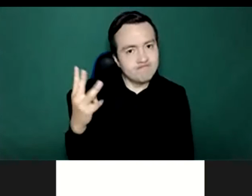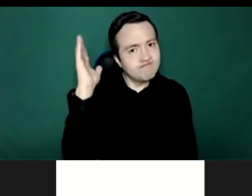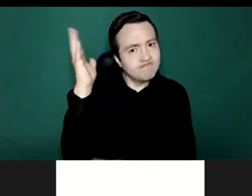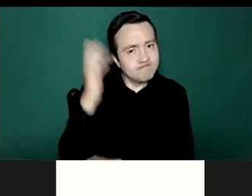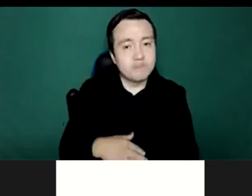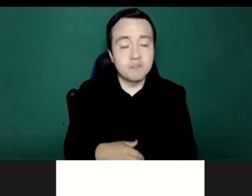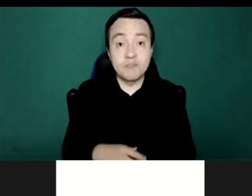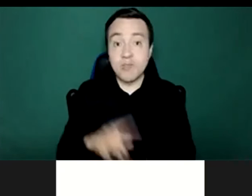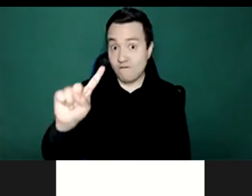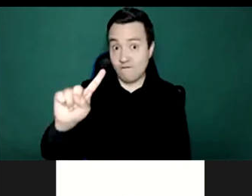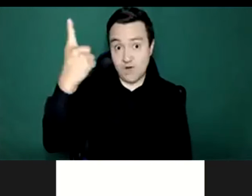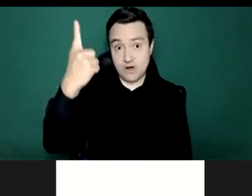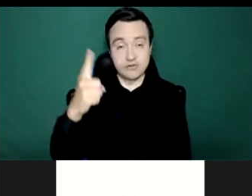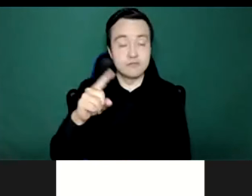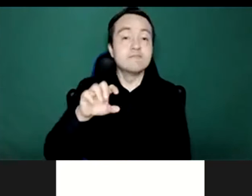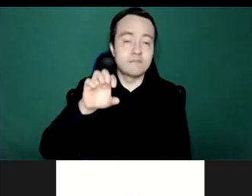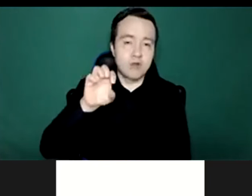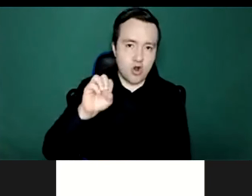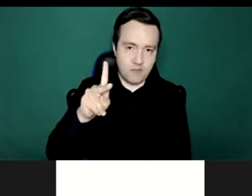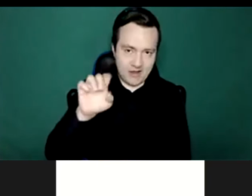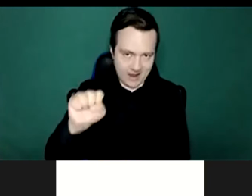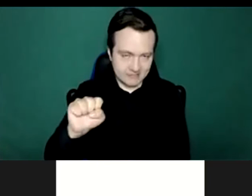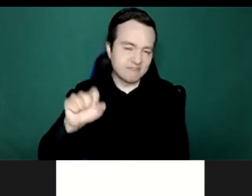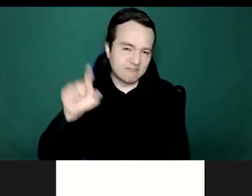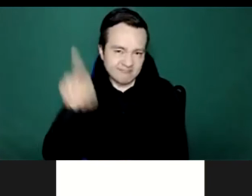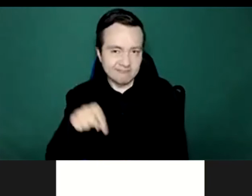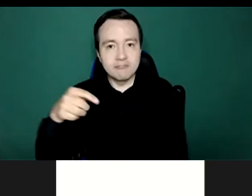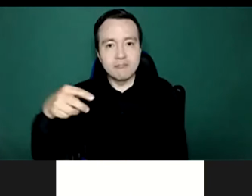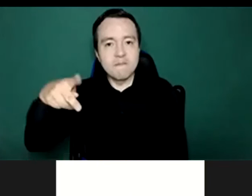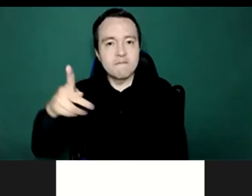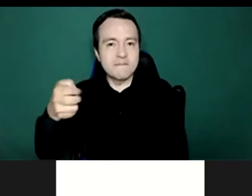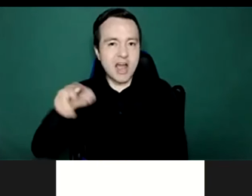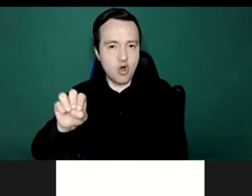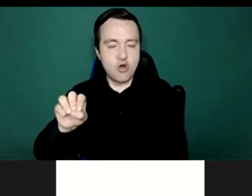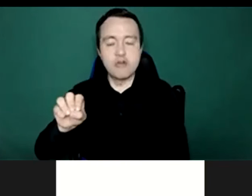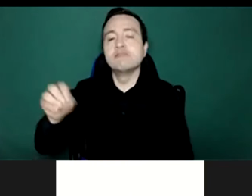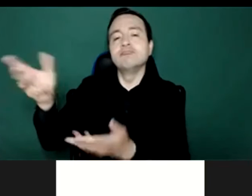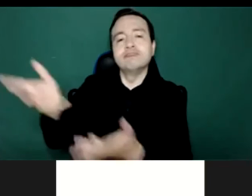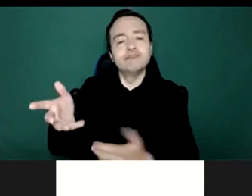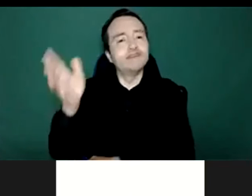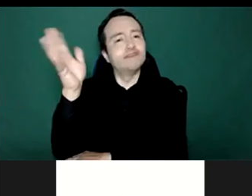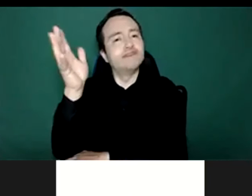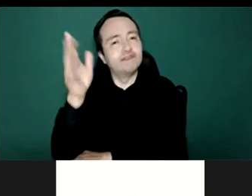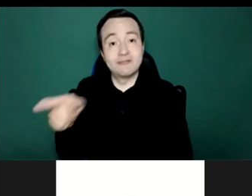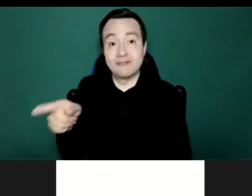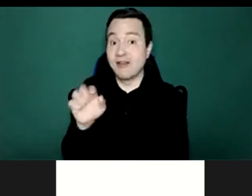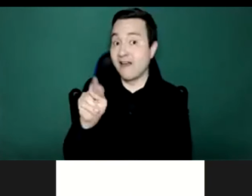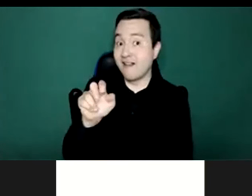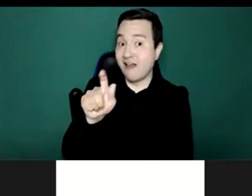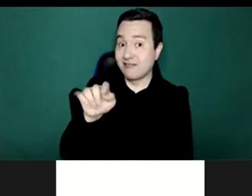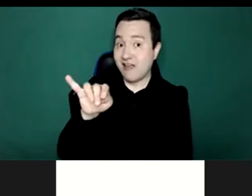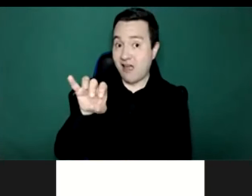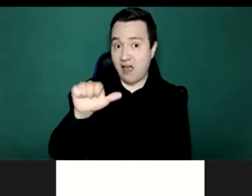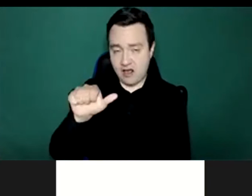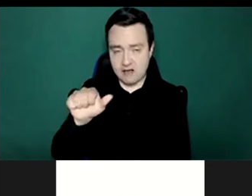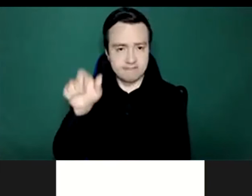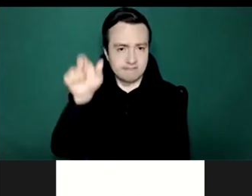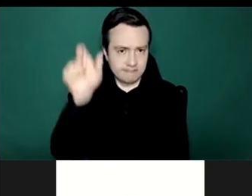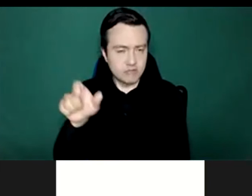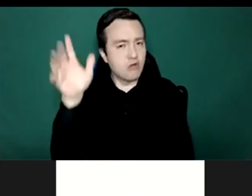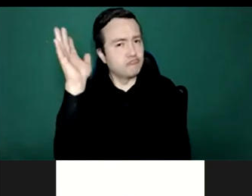OPS, facilitada por Natalia Houghton, especialista en sistemas y servicios de salud, en análisis de estos y el monitoreo y